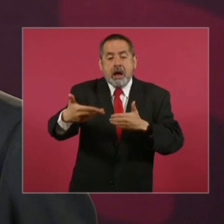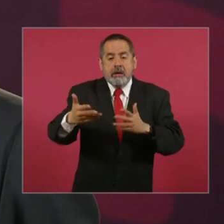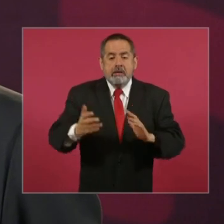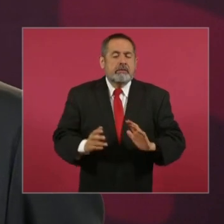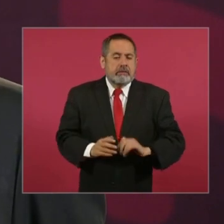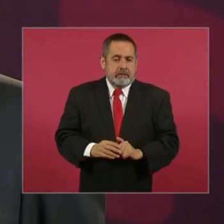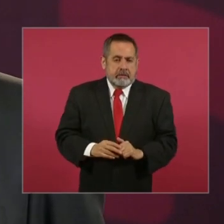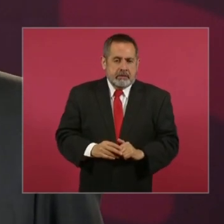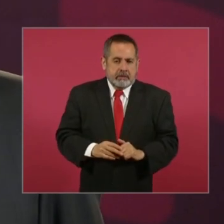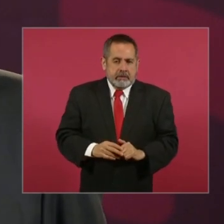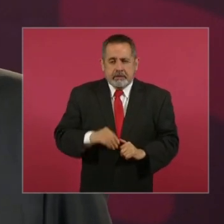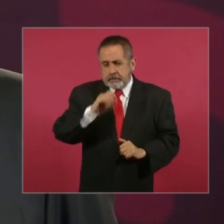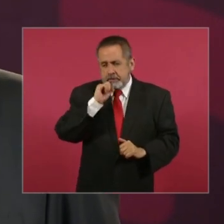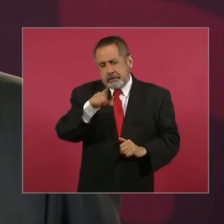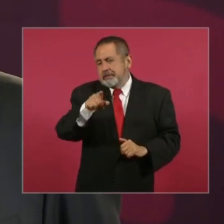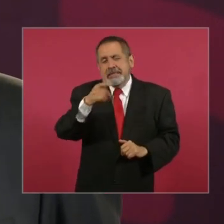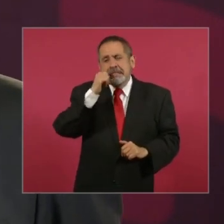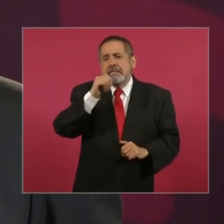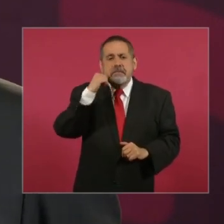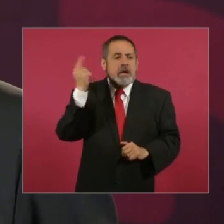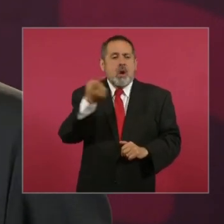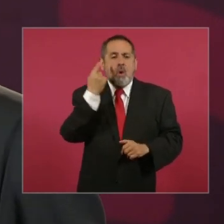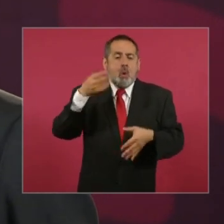hasta en los procesos judiciales,